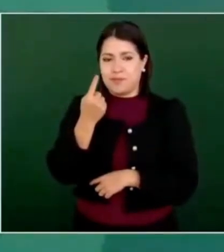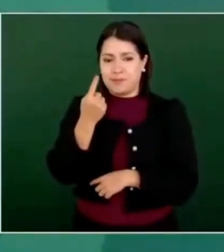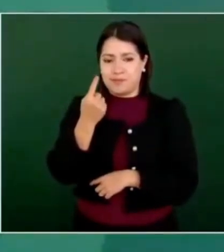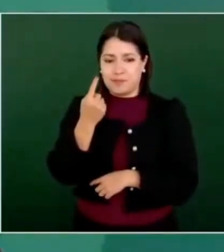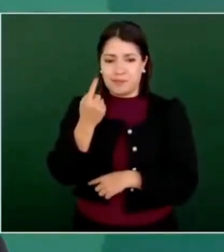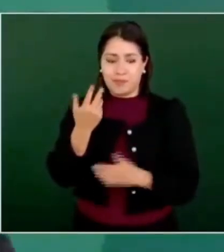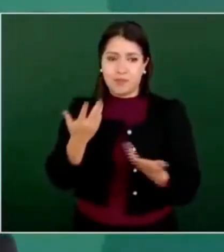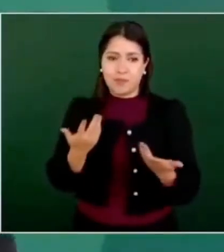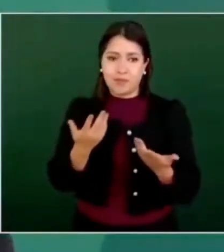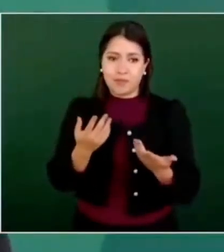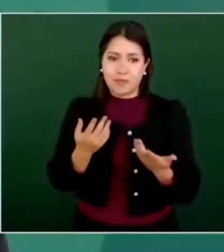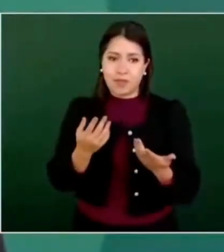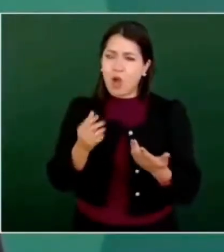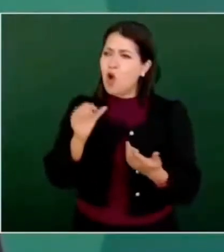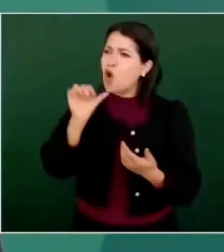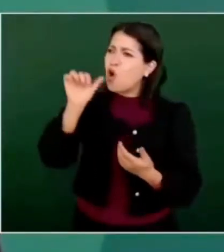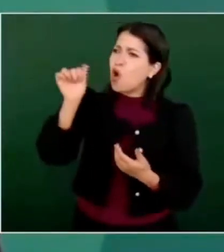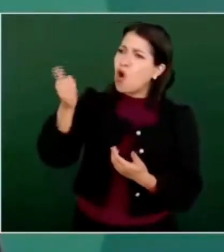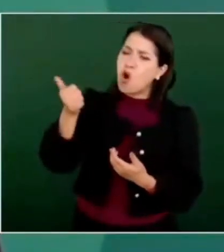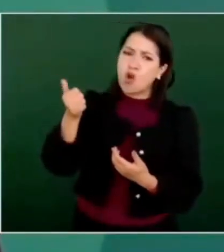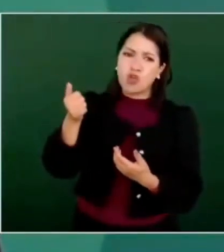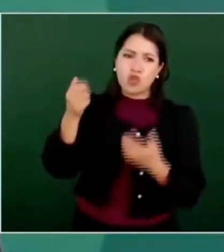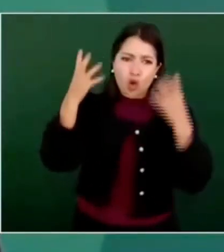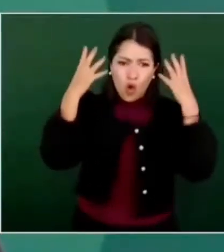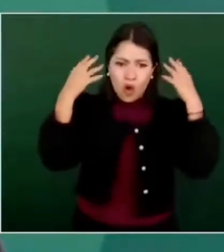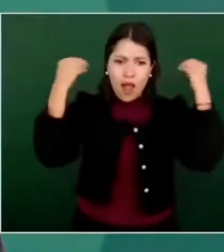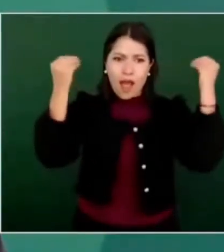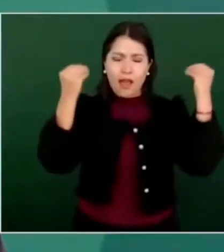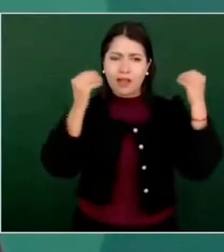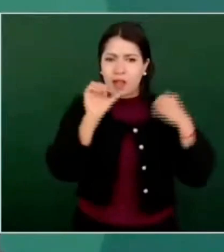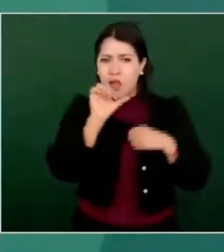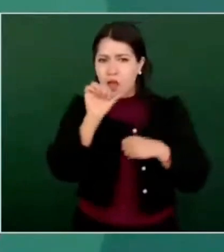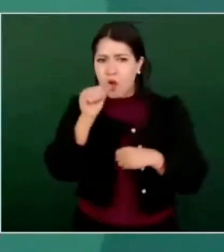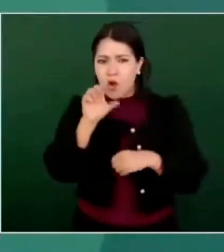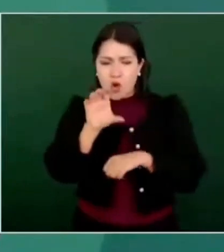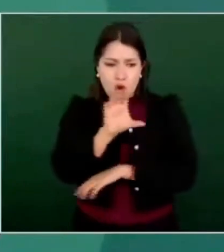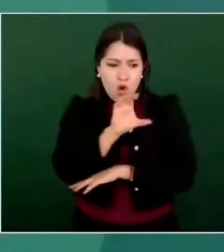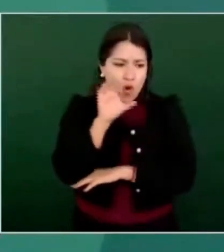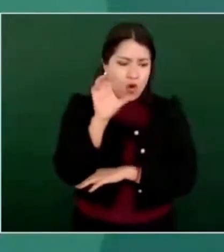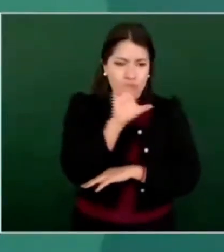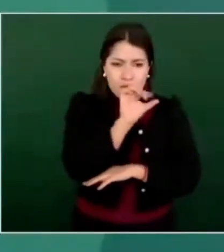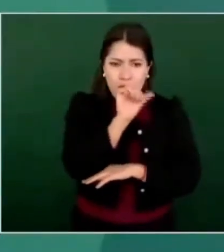y en Holanda y en Colombia y en otras partes,